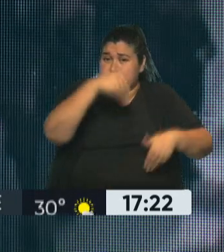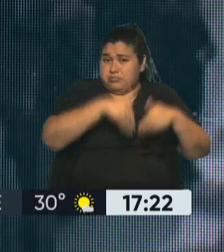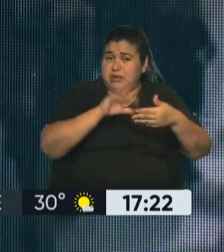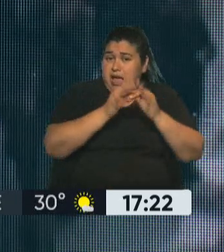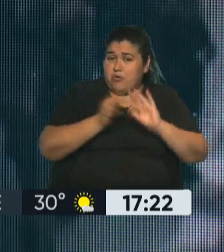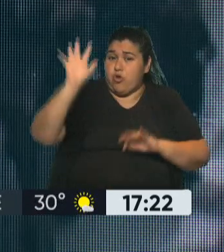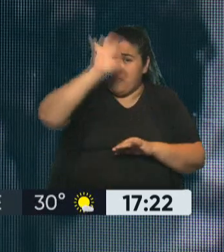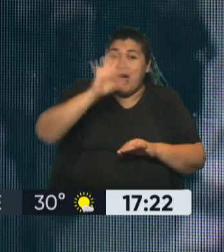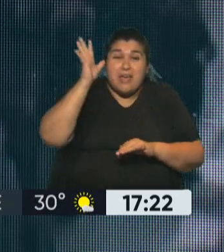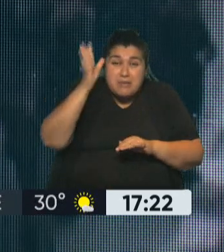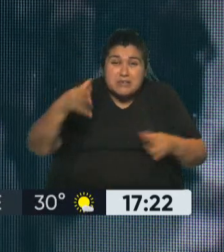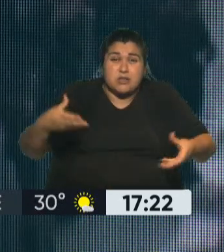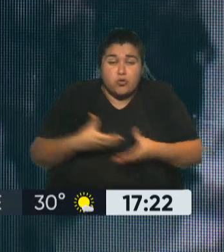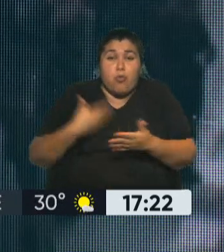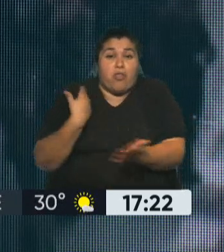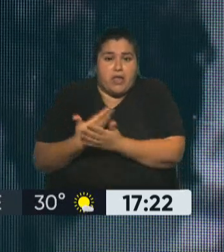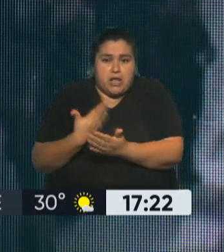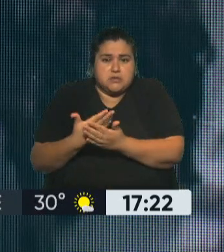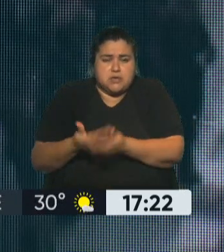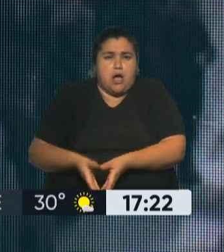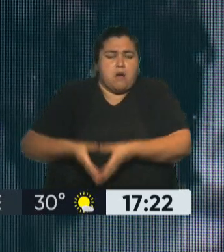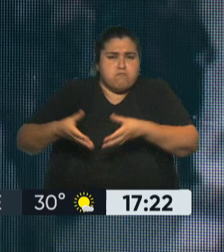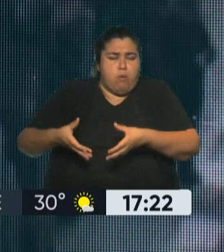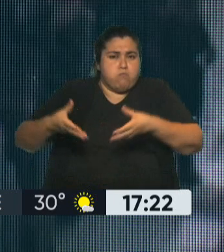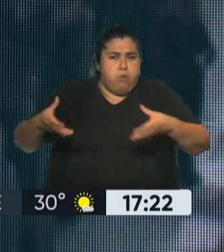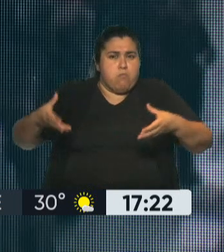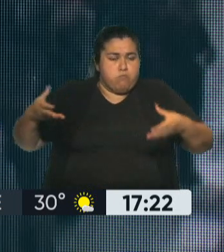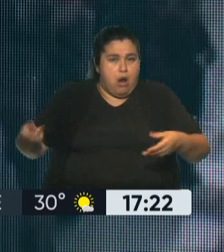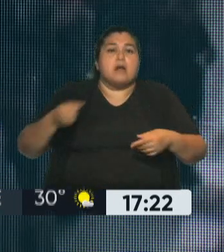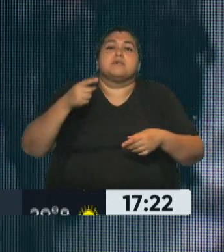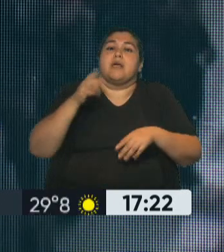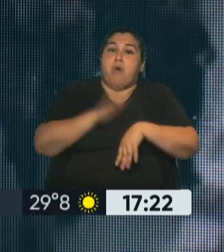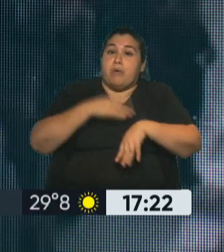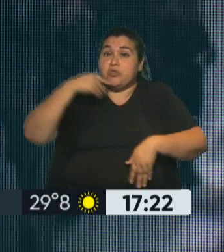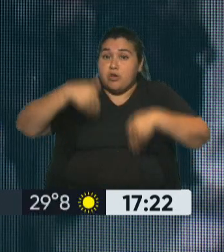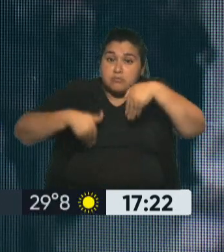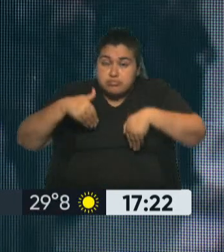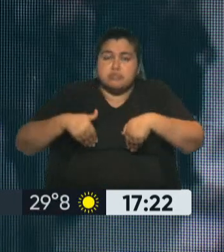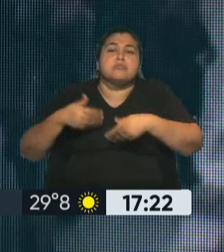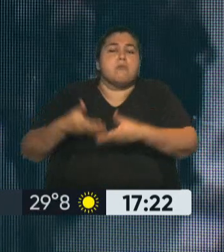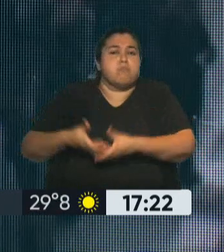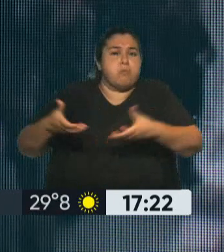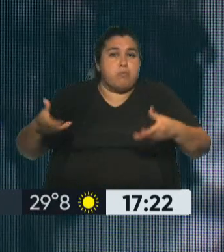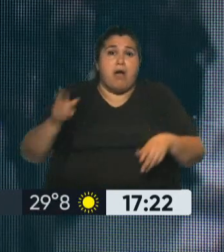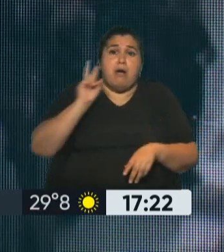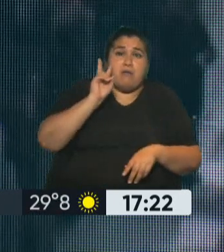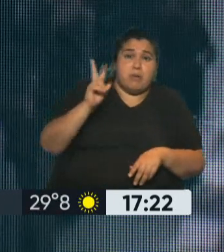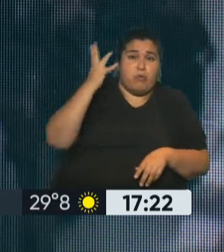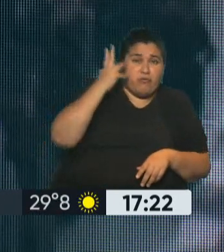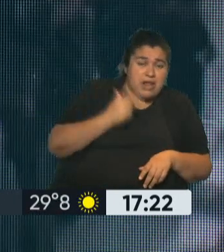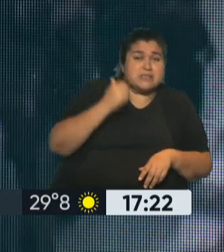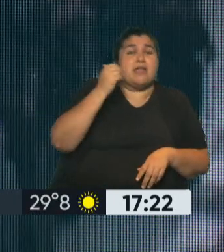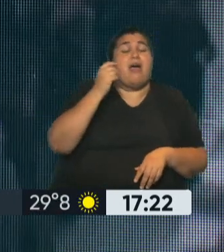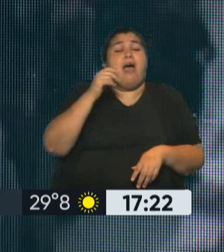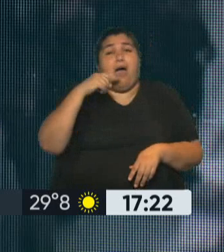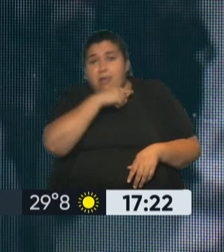las extremas derechas crecen en las elecciones europeas y el tema de la inmigración, como vemos tanto en Francia como en Alemania, se